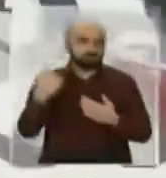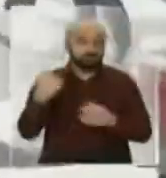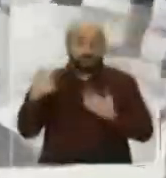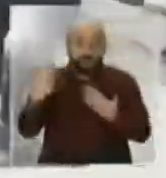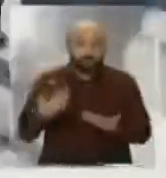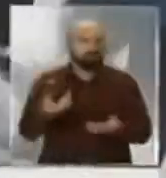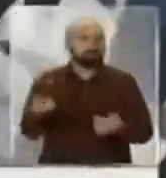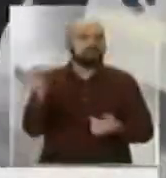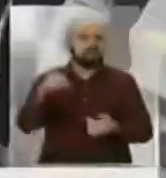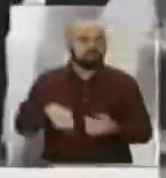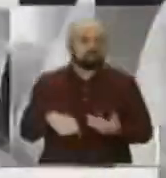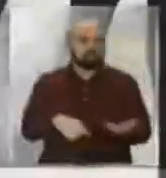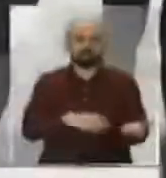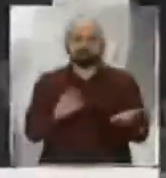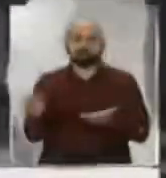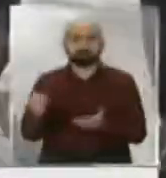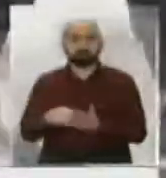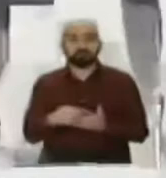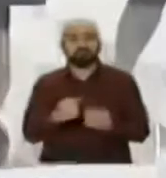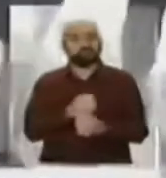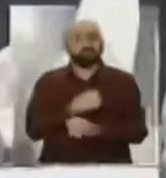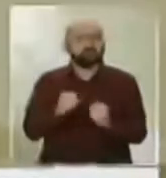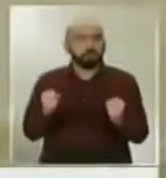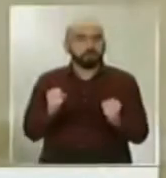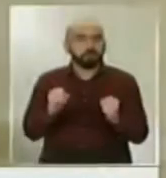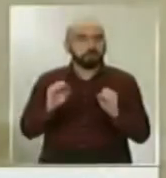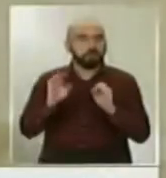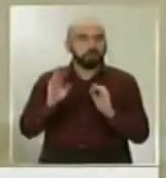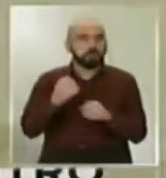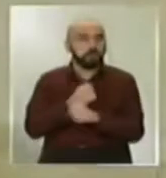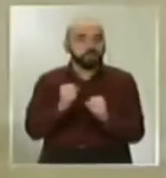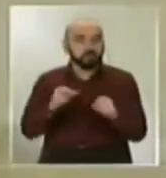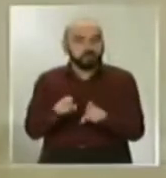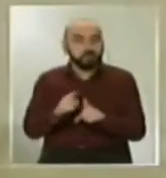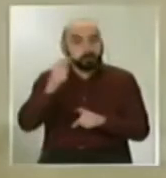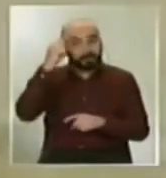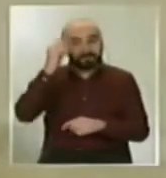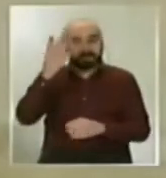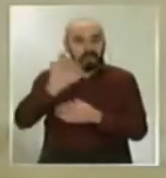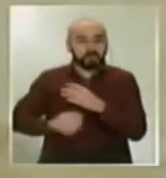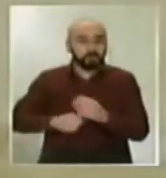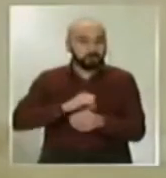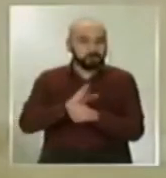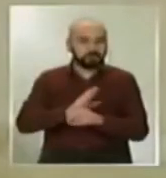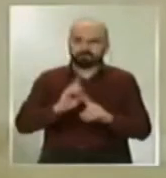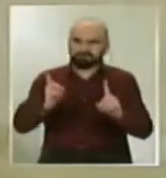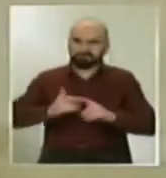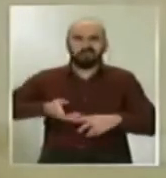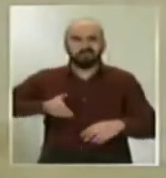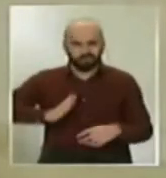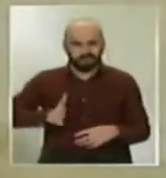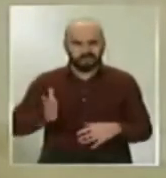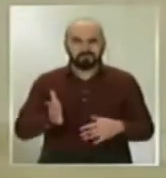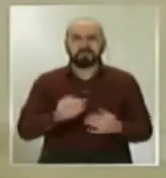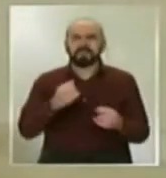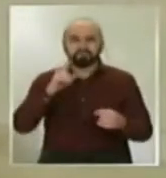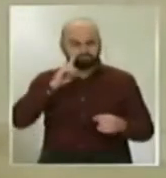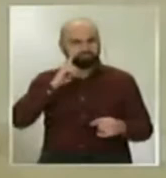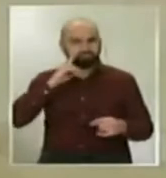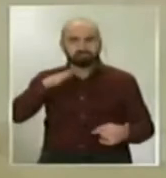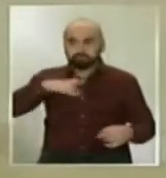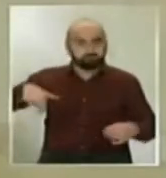vuelta. No podemos perder la percepción del riesgo, seguimos viviendo una pandemia, el coronavirus está latente y